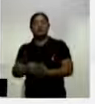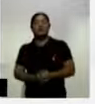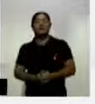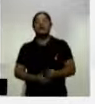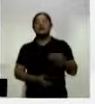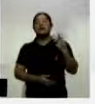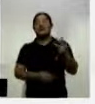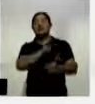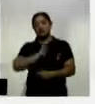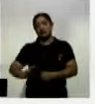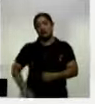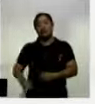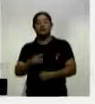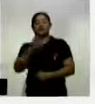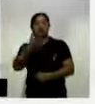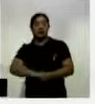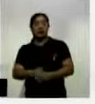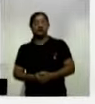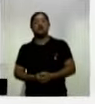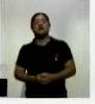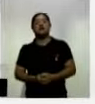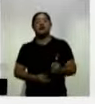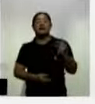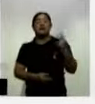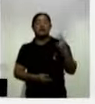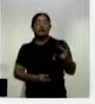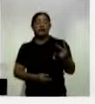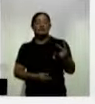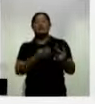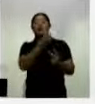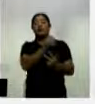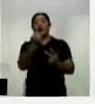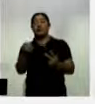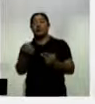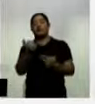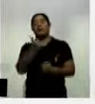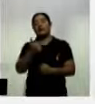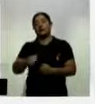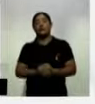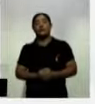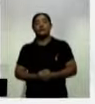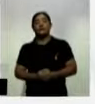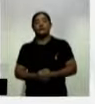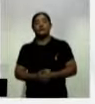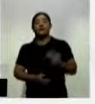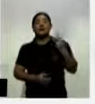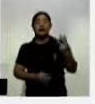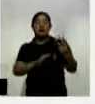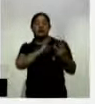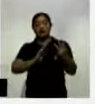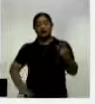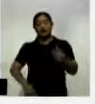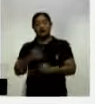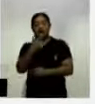10, Zompantepec y Nanacamilpa registra 9 por municipio, Tepetitla, Tetlatlauca y Cuapiaxtla 7,